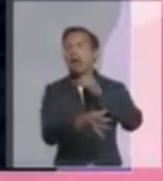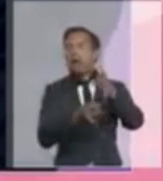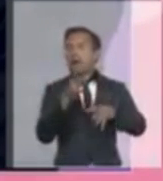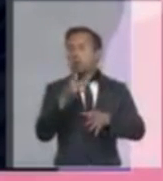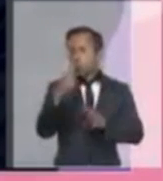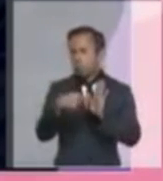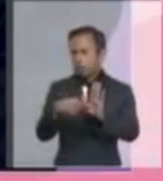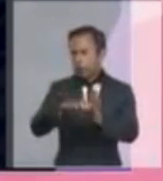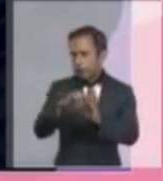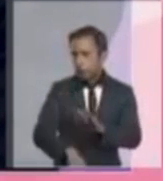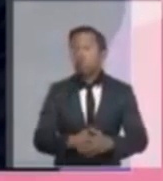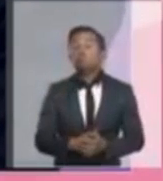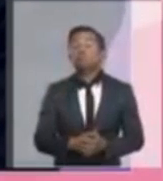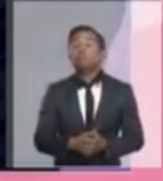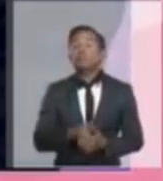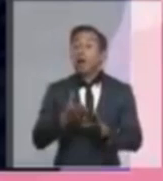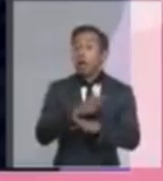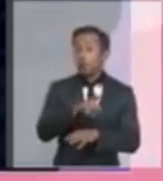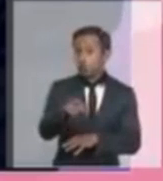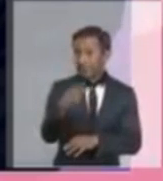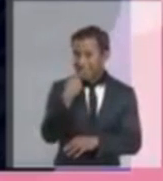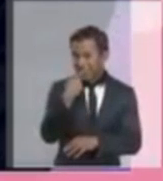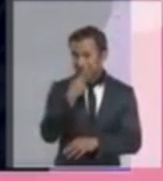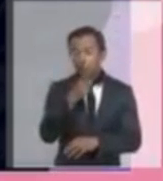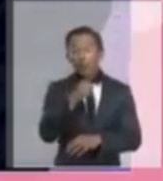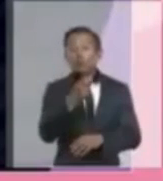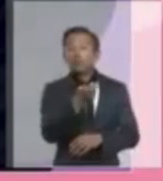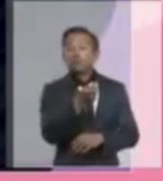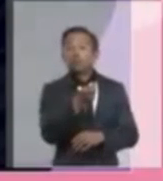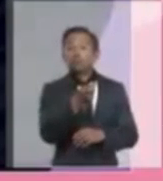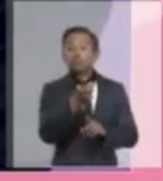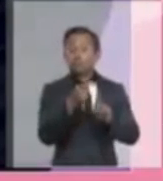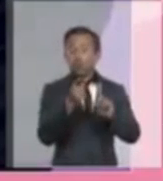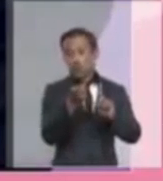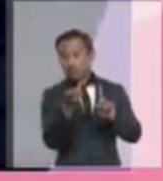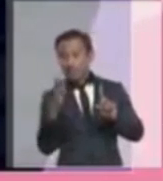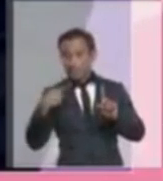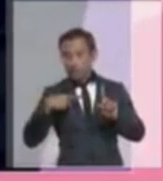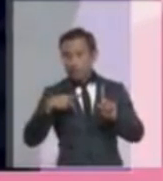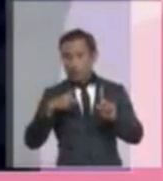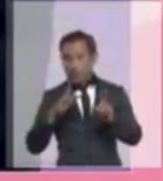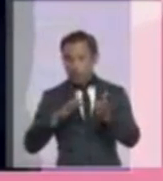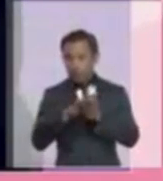llamó travesuras a lo que cometieron sus auxiliares cuando mandaron